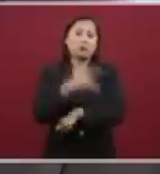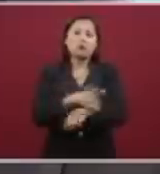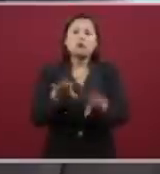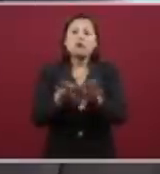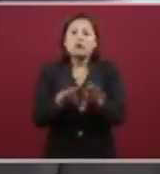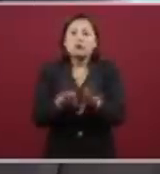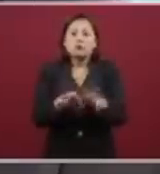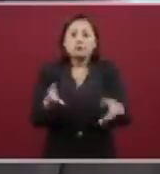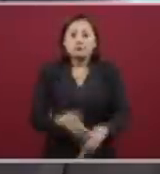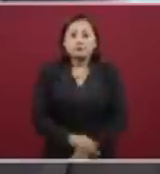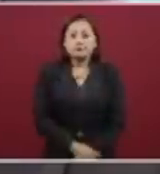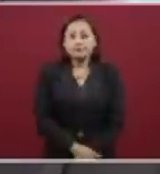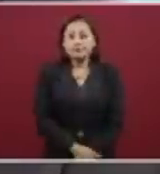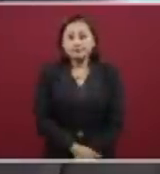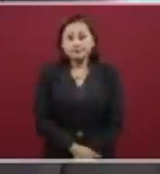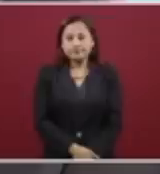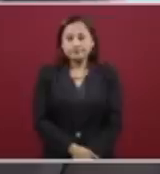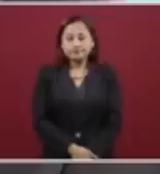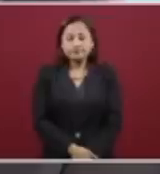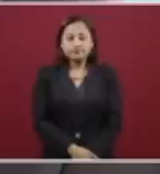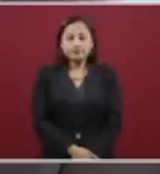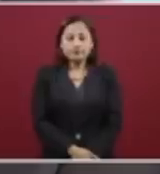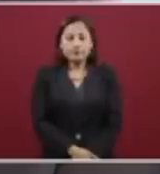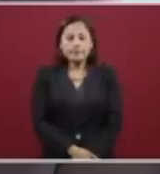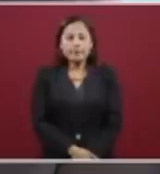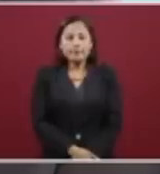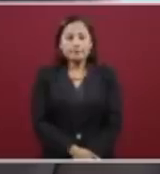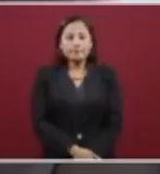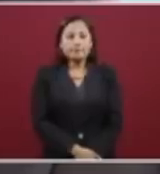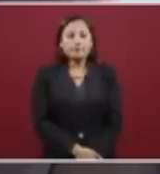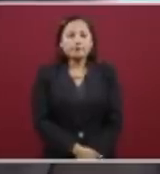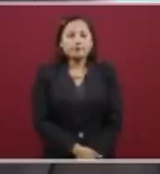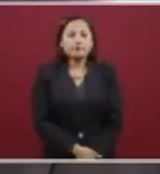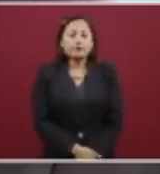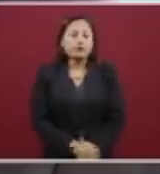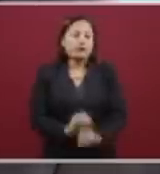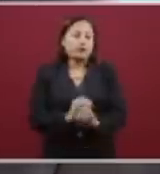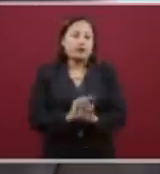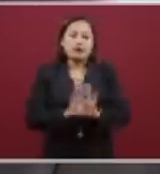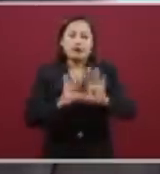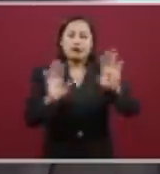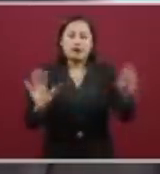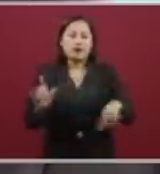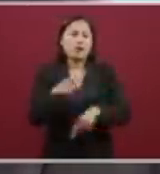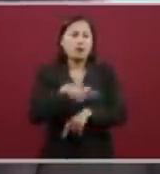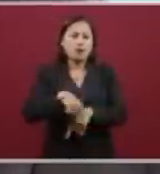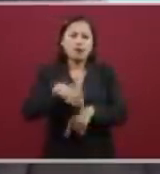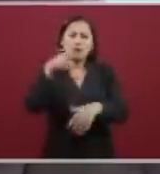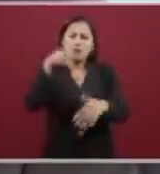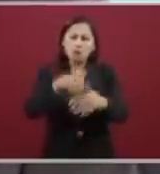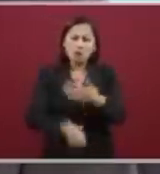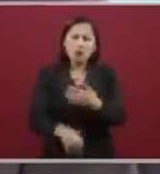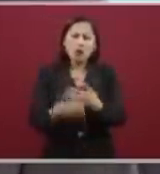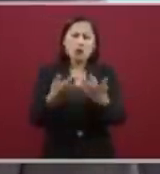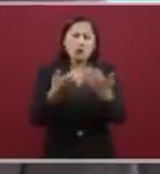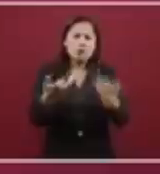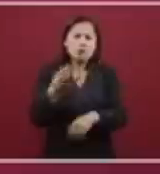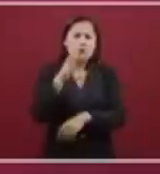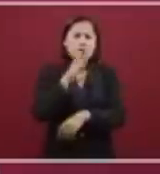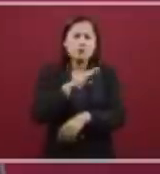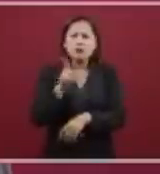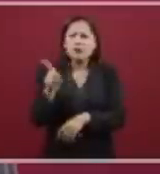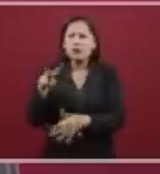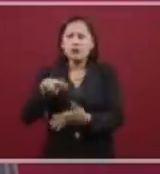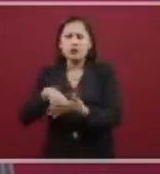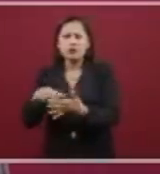independientemente de que conociendo los riesgos existen ingeniería y tecnologías suficientes para resolver los problemas